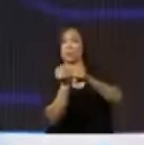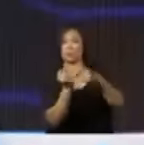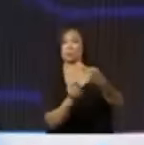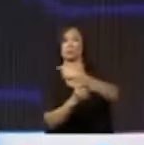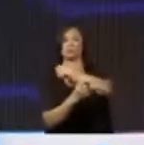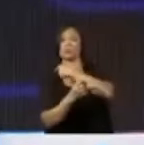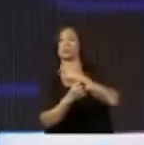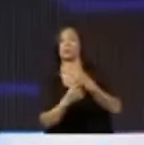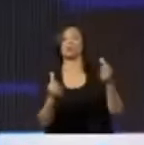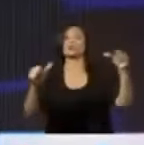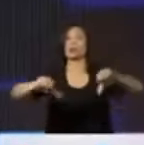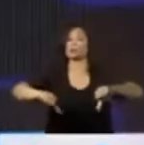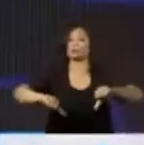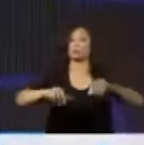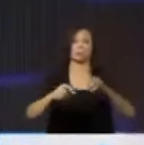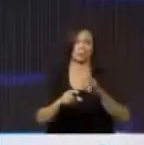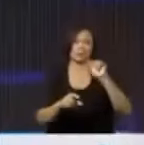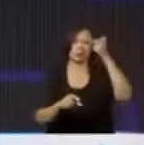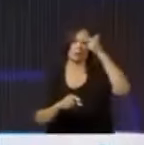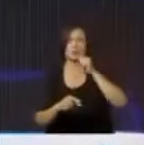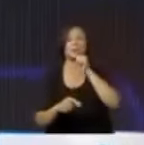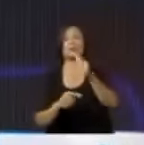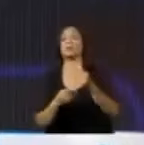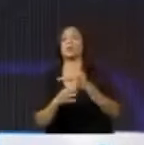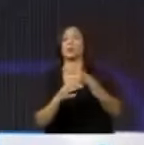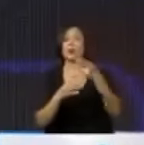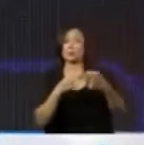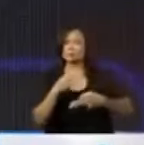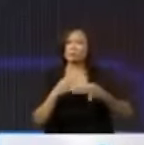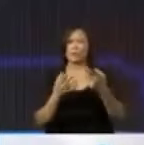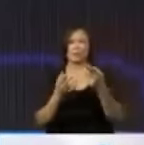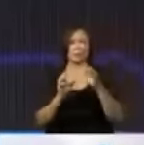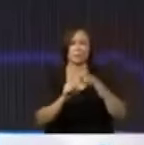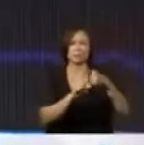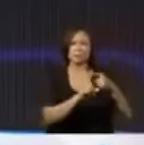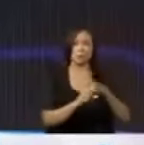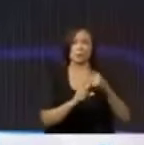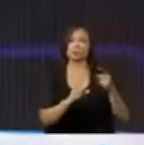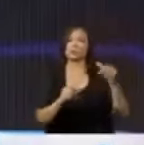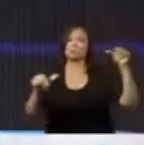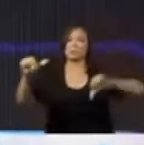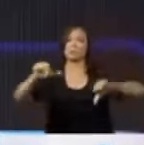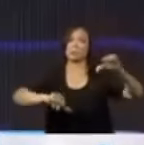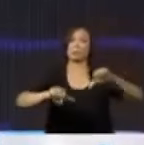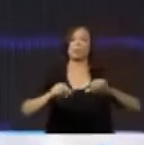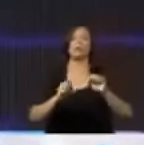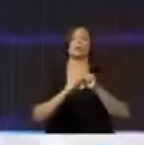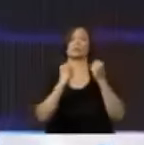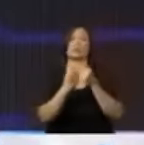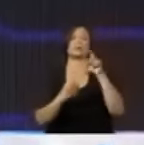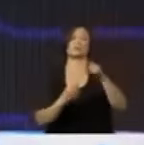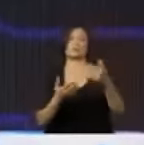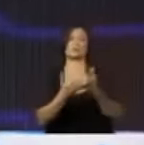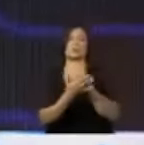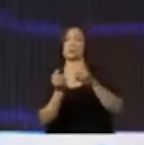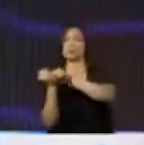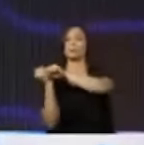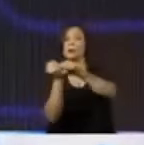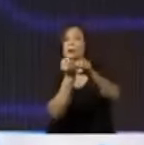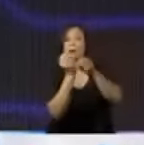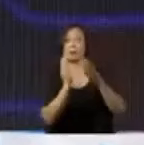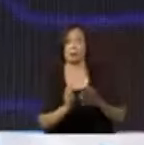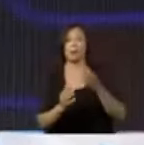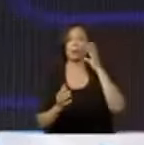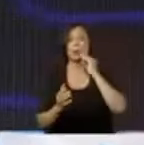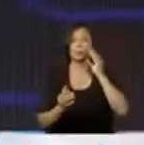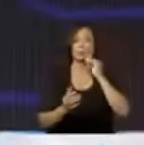ponchó. En fin, este gobierno no ha dado resultados para el pueblo dominicano y como se ha ponchado, la sociedad requiere de un nuevo bateador, un